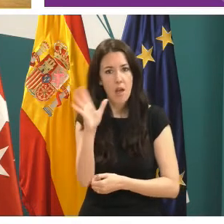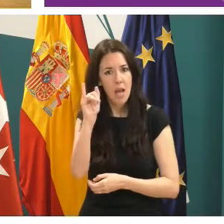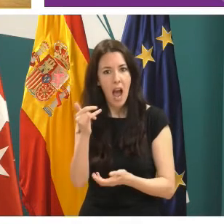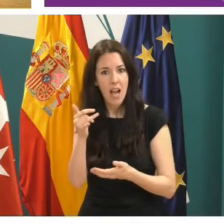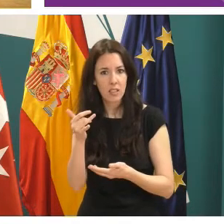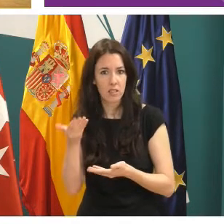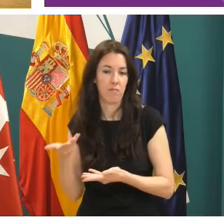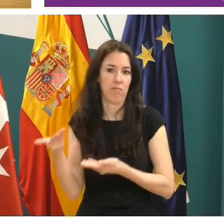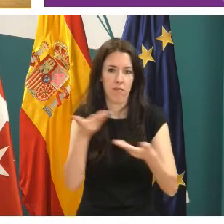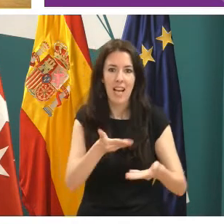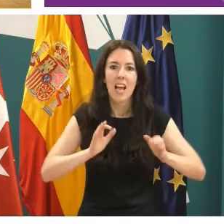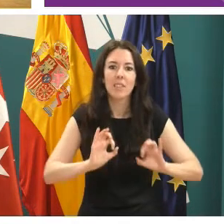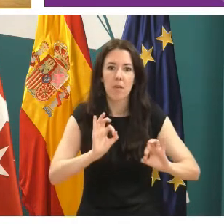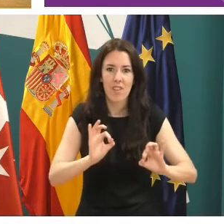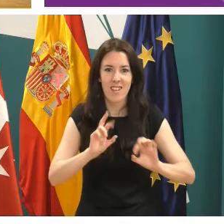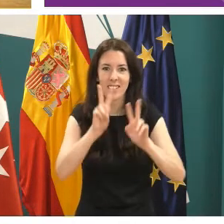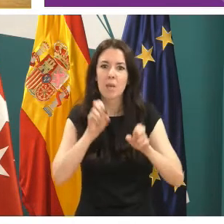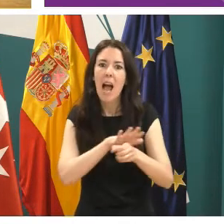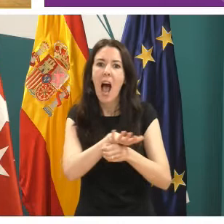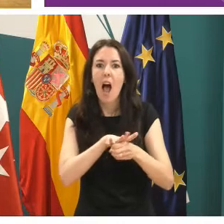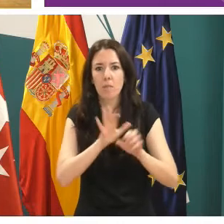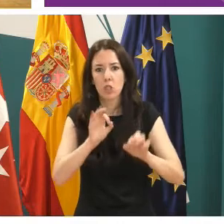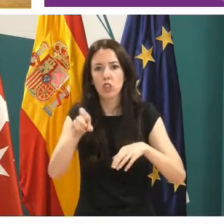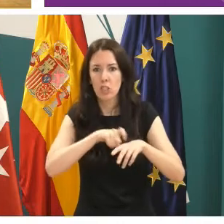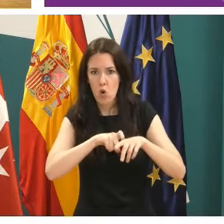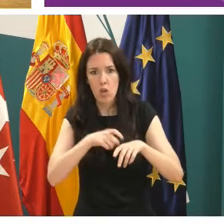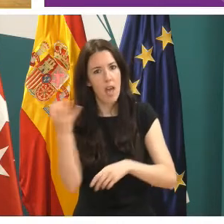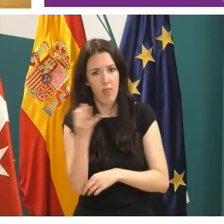intervención especializada desde el ámbito de la psicología.